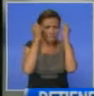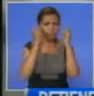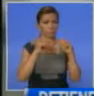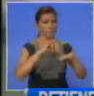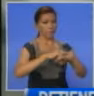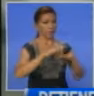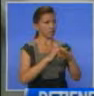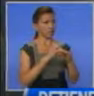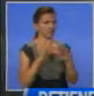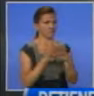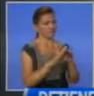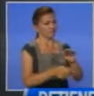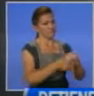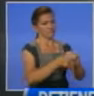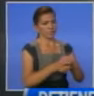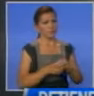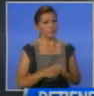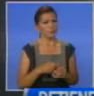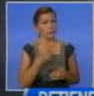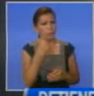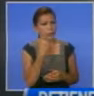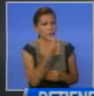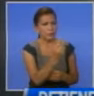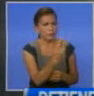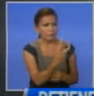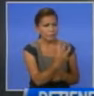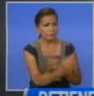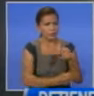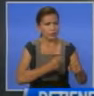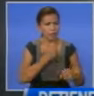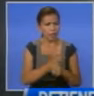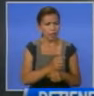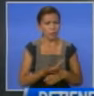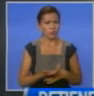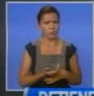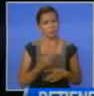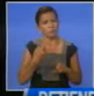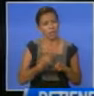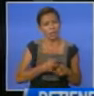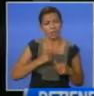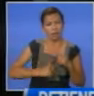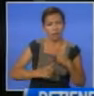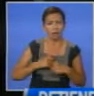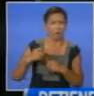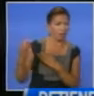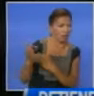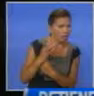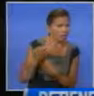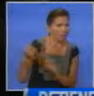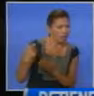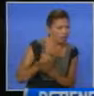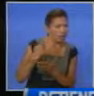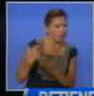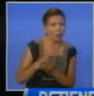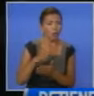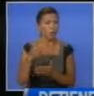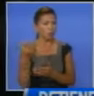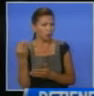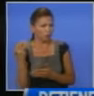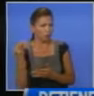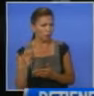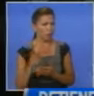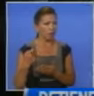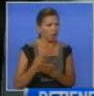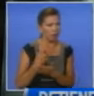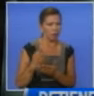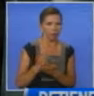colegio, encontraron a este joven de solo 13 años que venía sufriendo por varios meses el cobarde abuso de otros adolescentes, varios